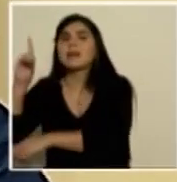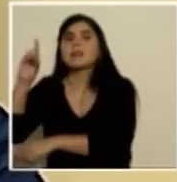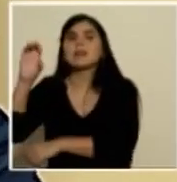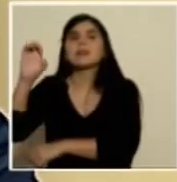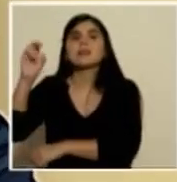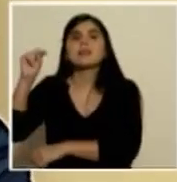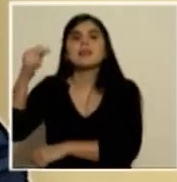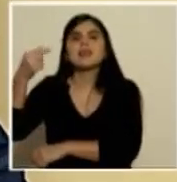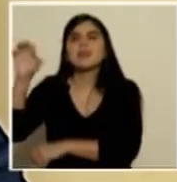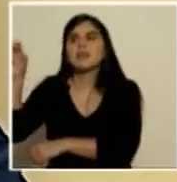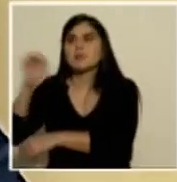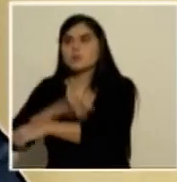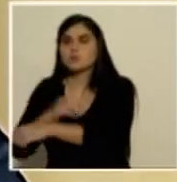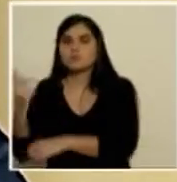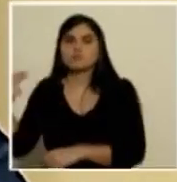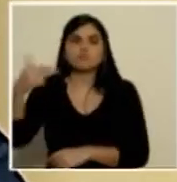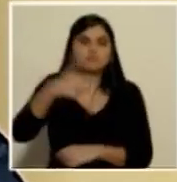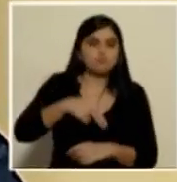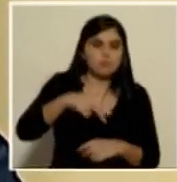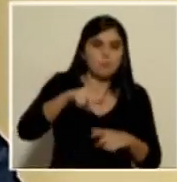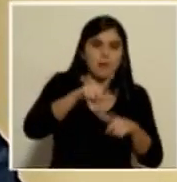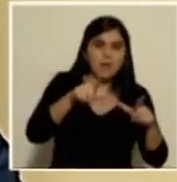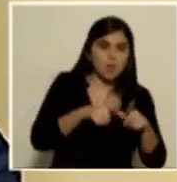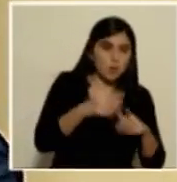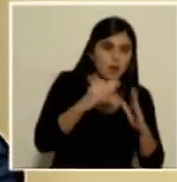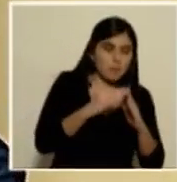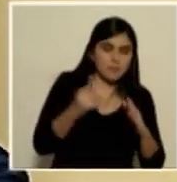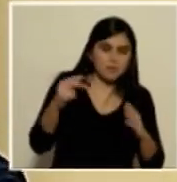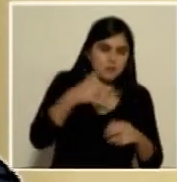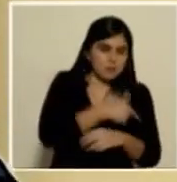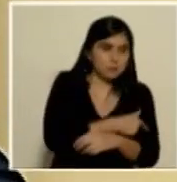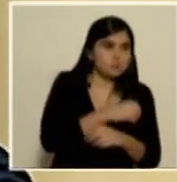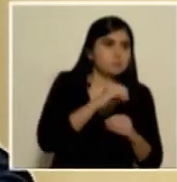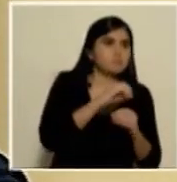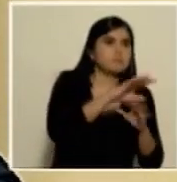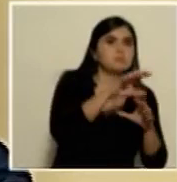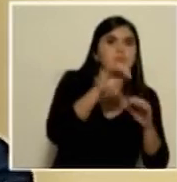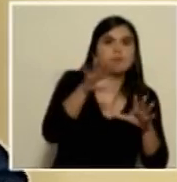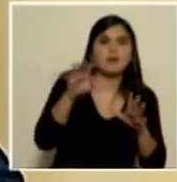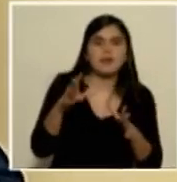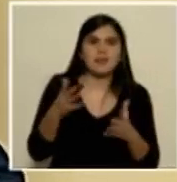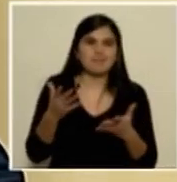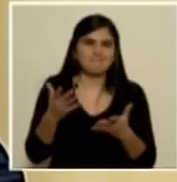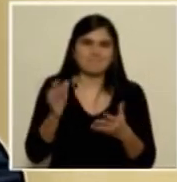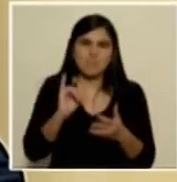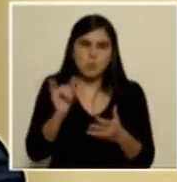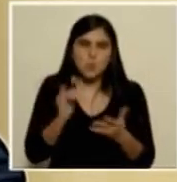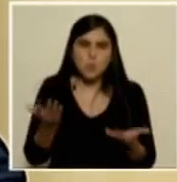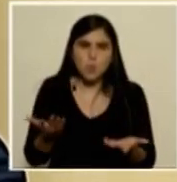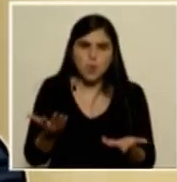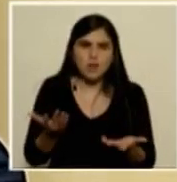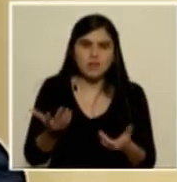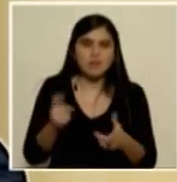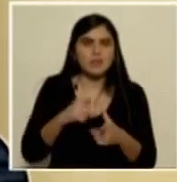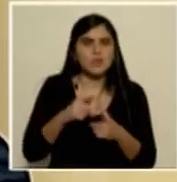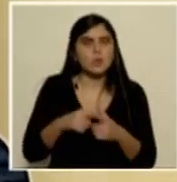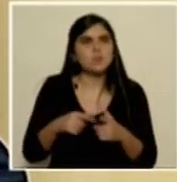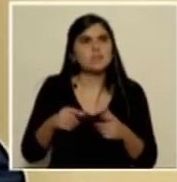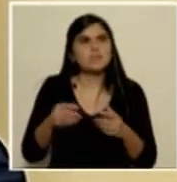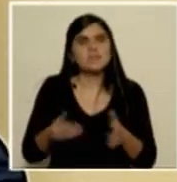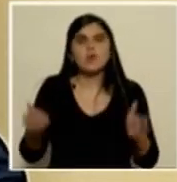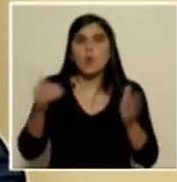algo similar. Entonces, por esa razón es que necesitamos en este momento volver a establecer una medida fuerte que nos